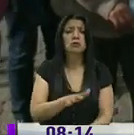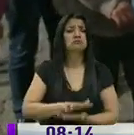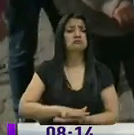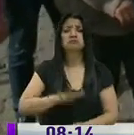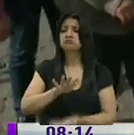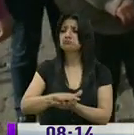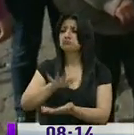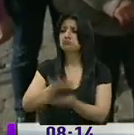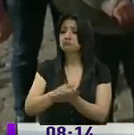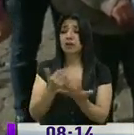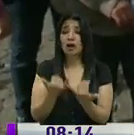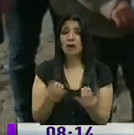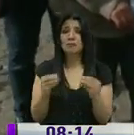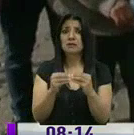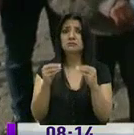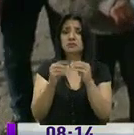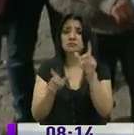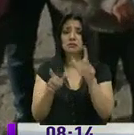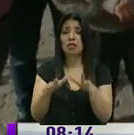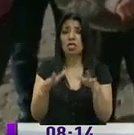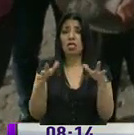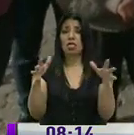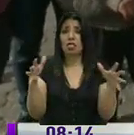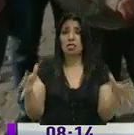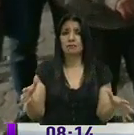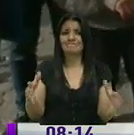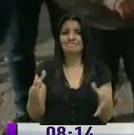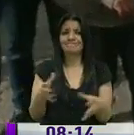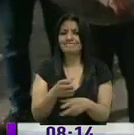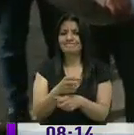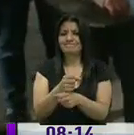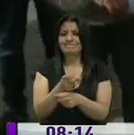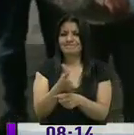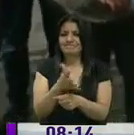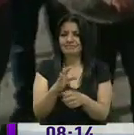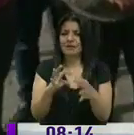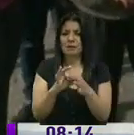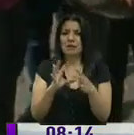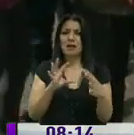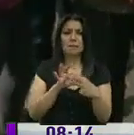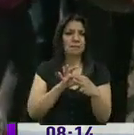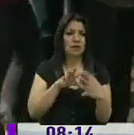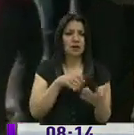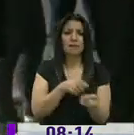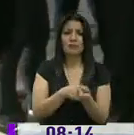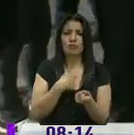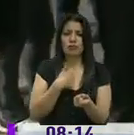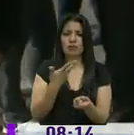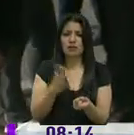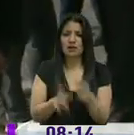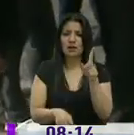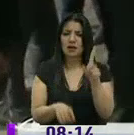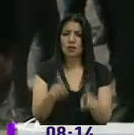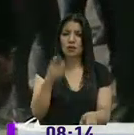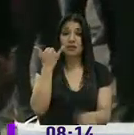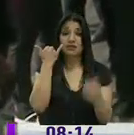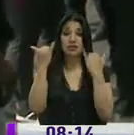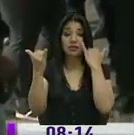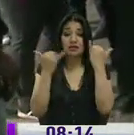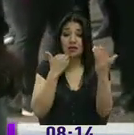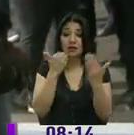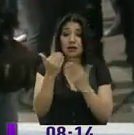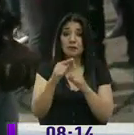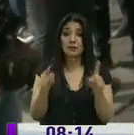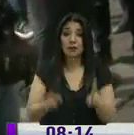subido ahora entre más gente ha llegado se desune y no nos apoyan de pronto algunas algunas ideas pero para